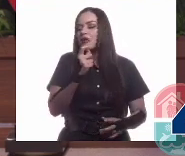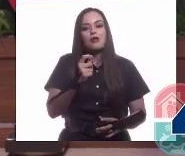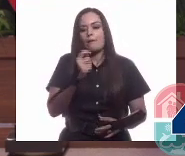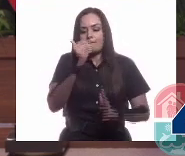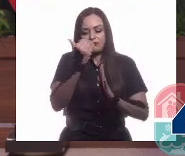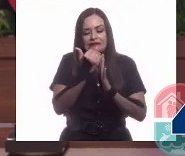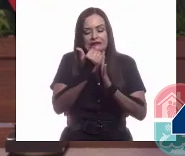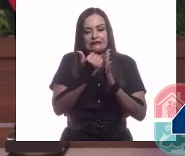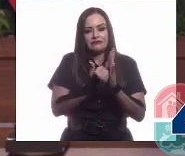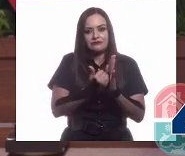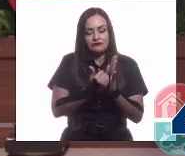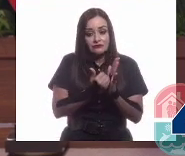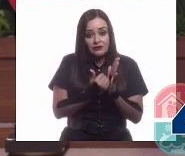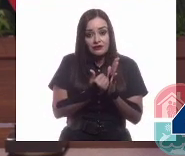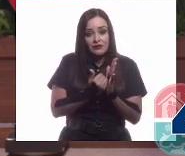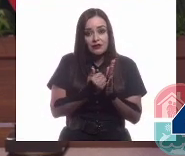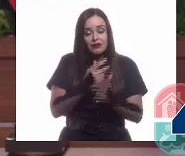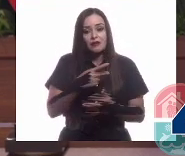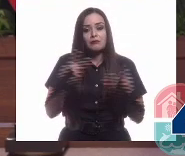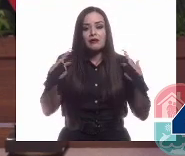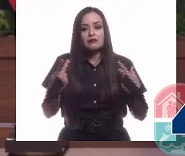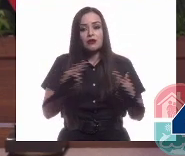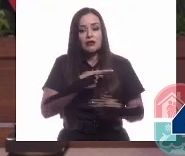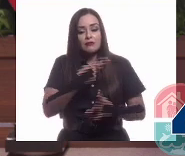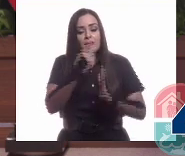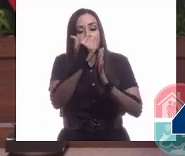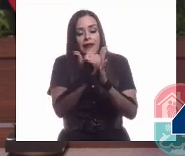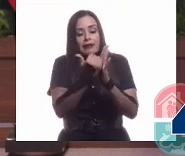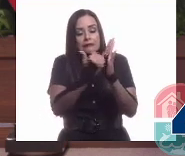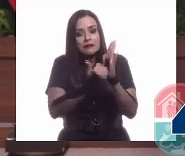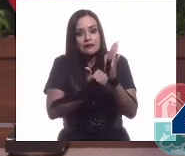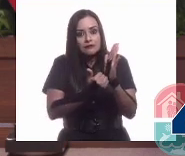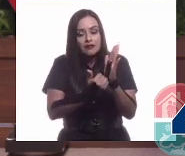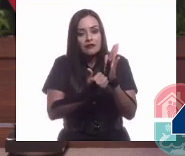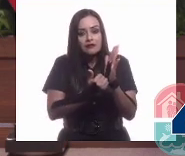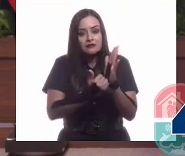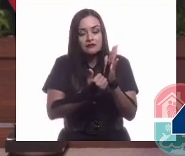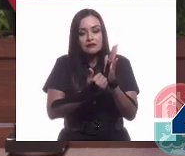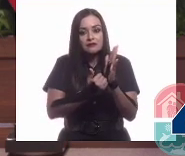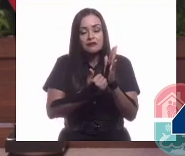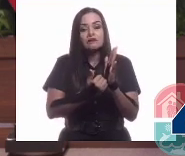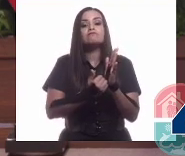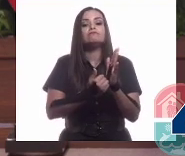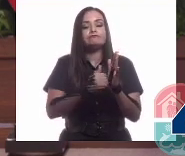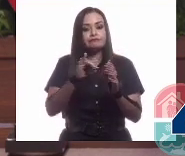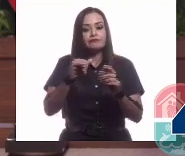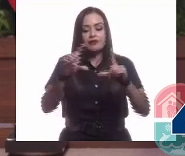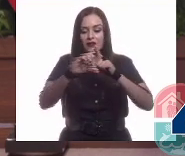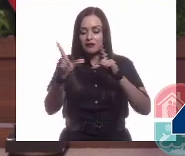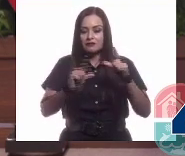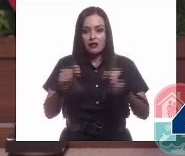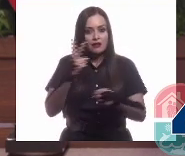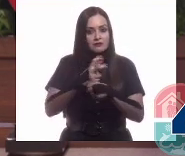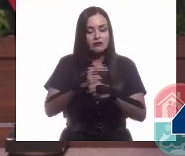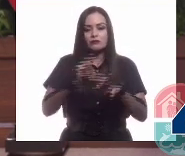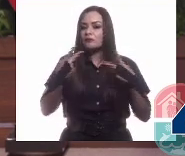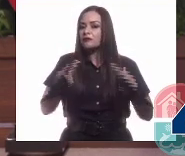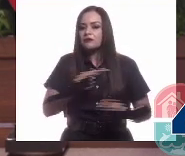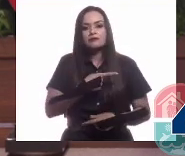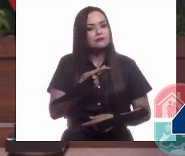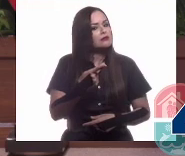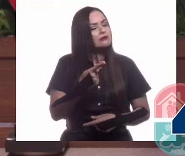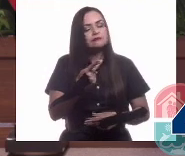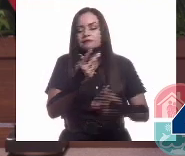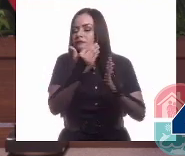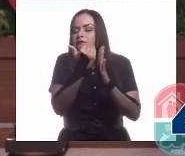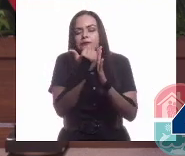de Coneval nos avalan. Somos el segundo estado con menor pobreza, somos también el cuarto estado con menor pobreza